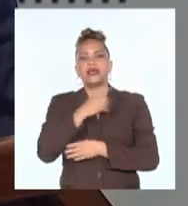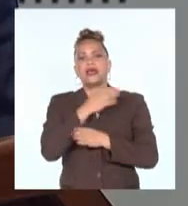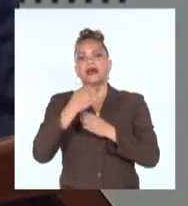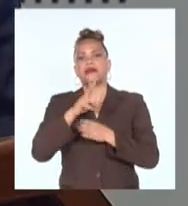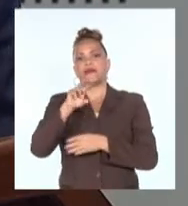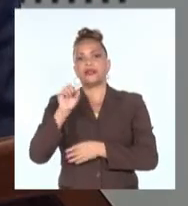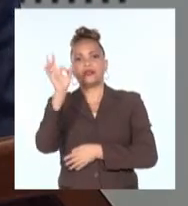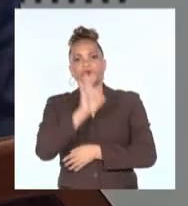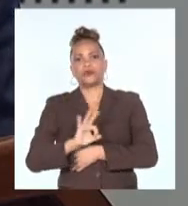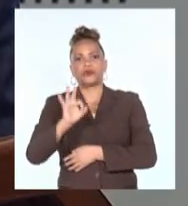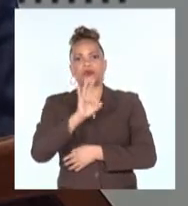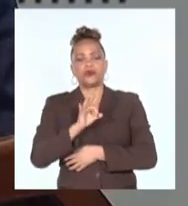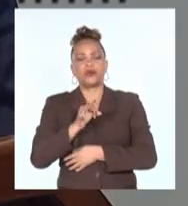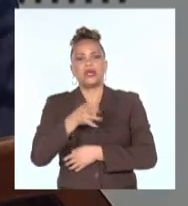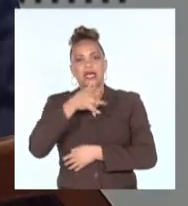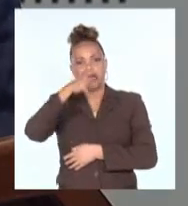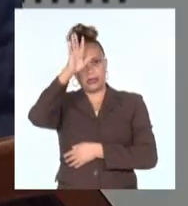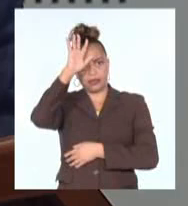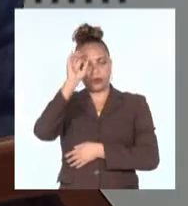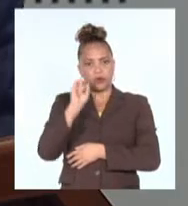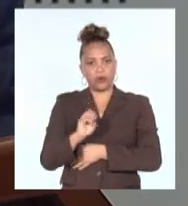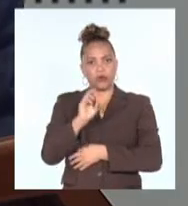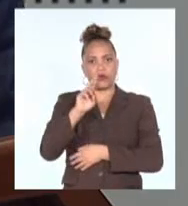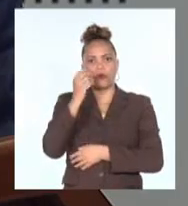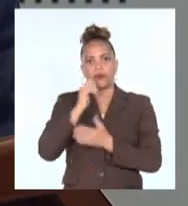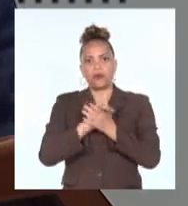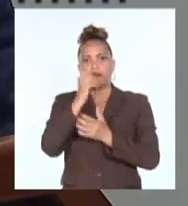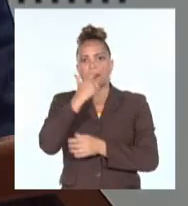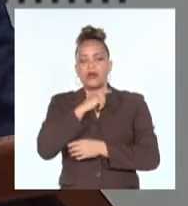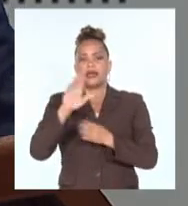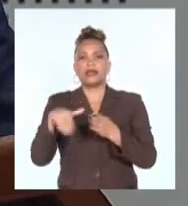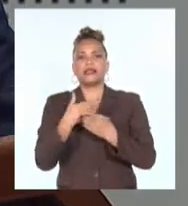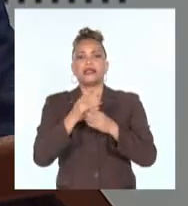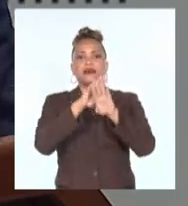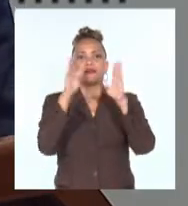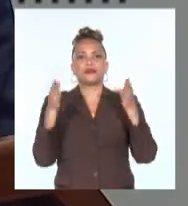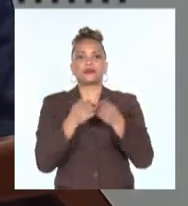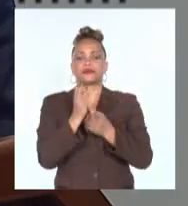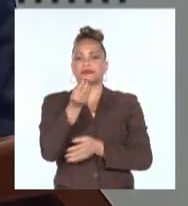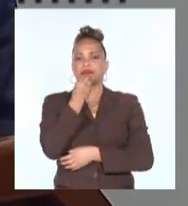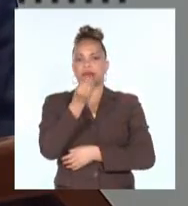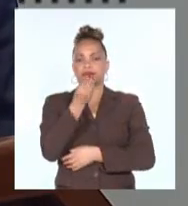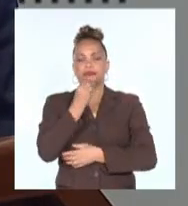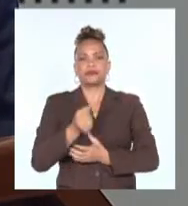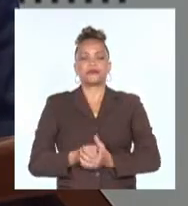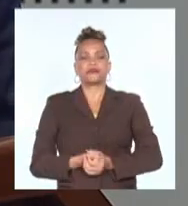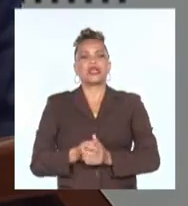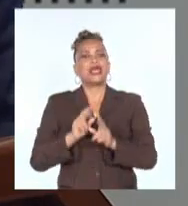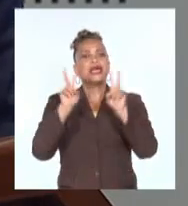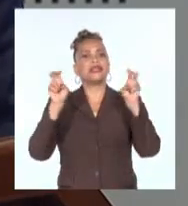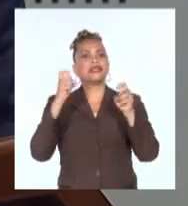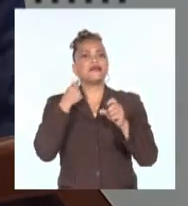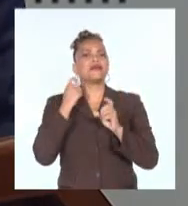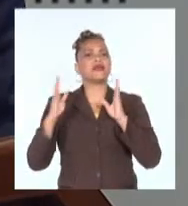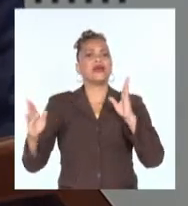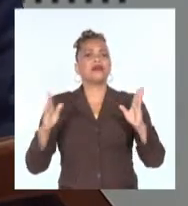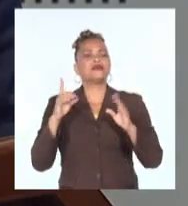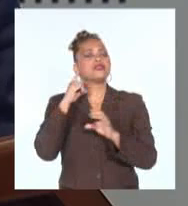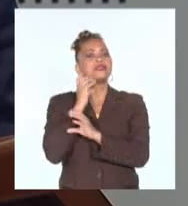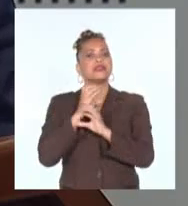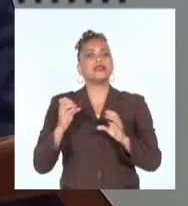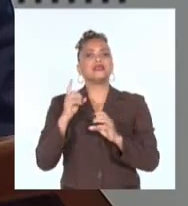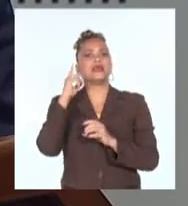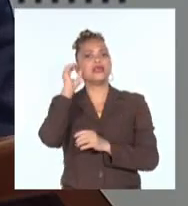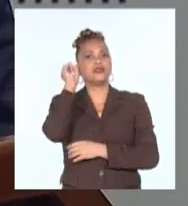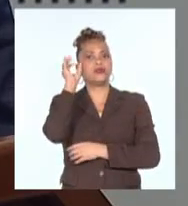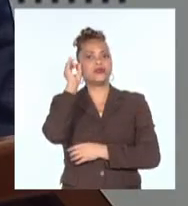Roma, en el marco del emblemático Día Mundial de la Alimentación. El tema de este año será Ciencia e Innovación para